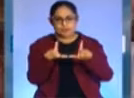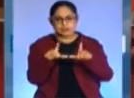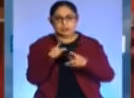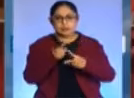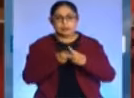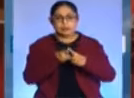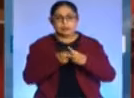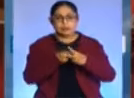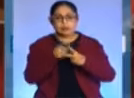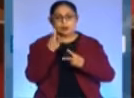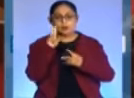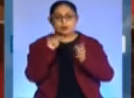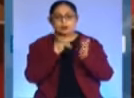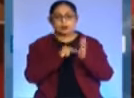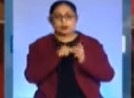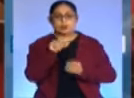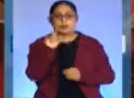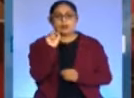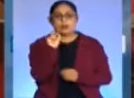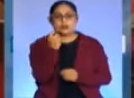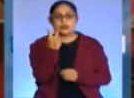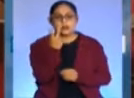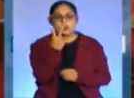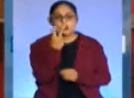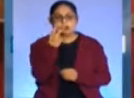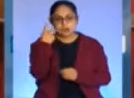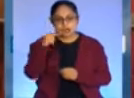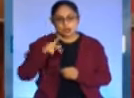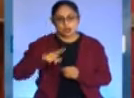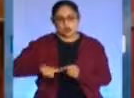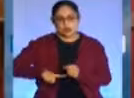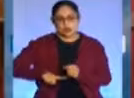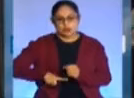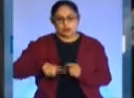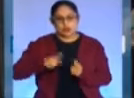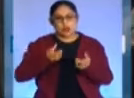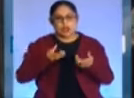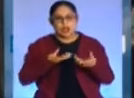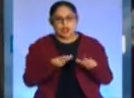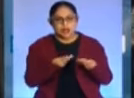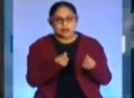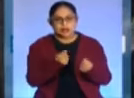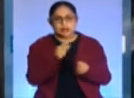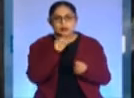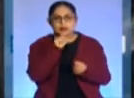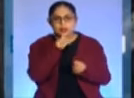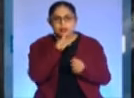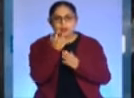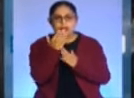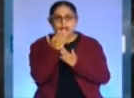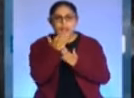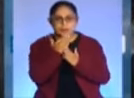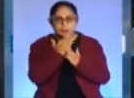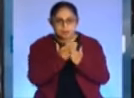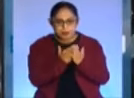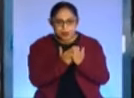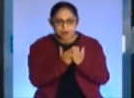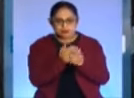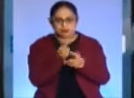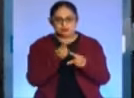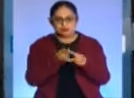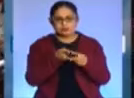presupuesto de egresos 2022, el Ejecutivo Estatal contempla la eficiencia en el gasto, así como disminuir el rezago